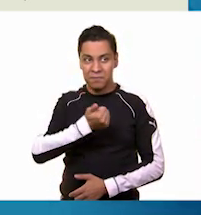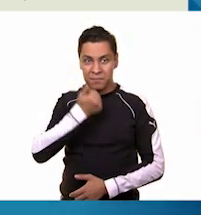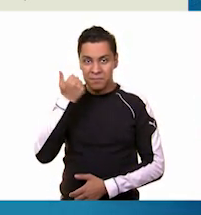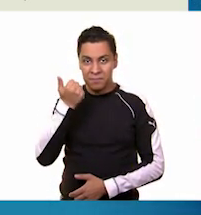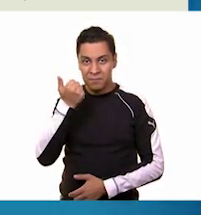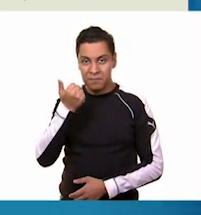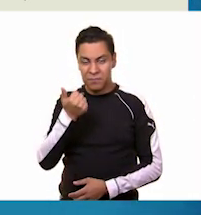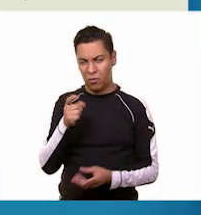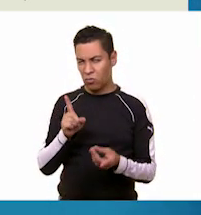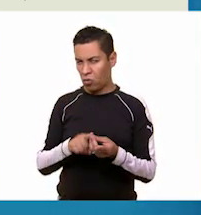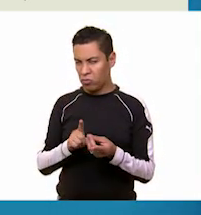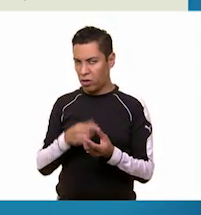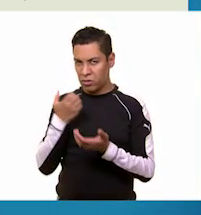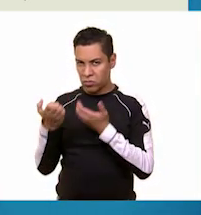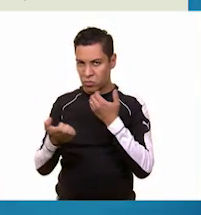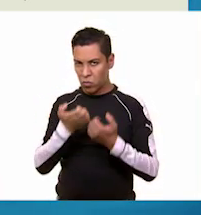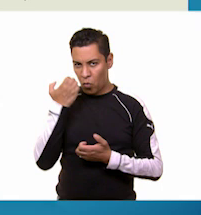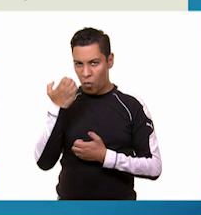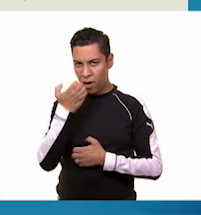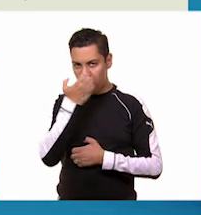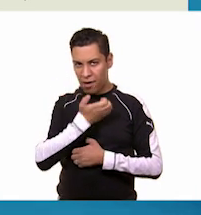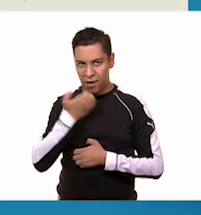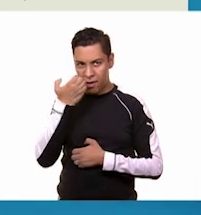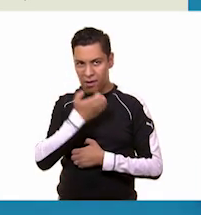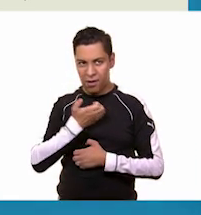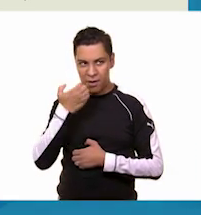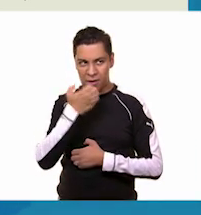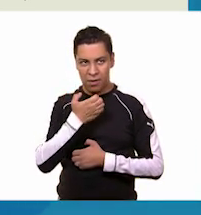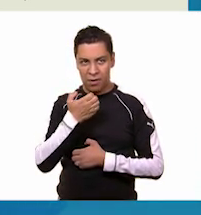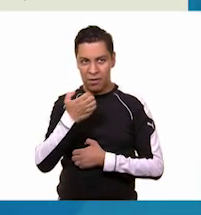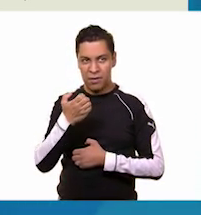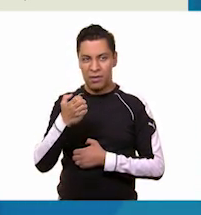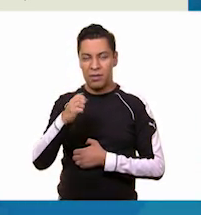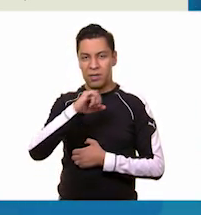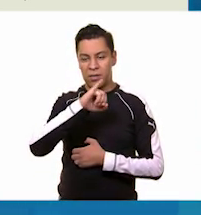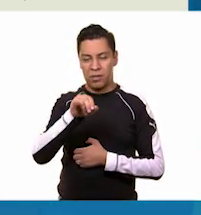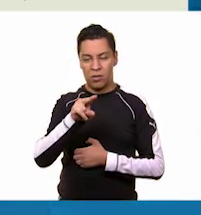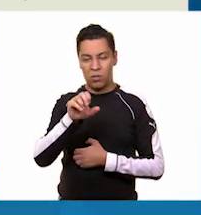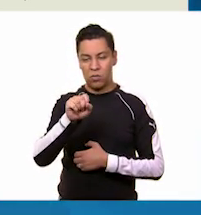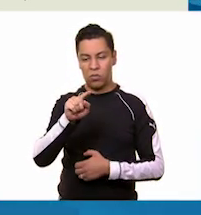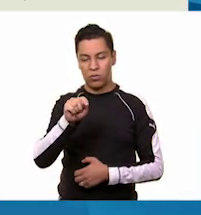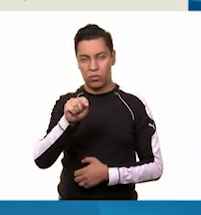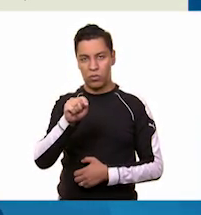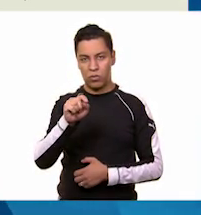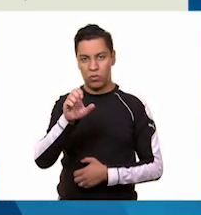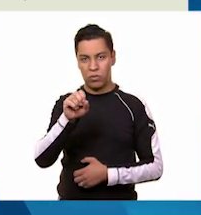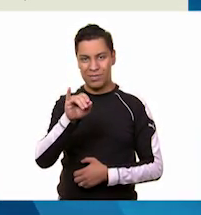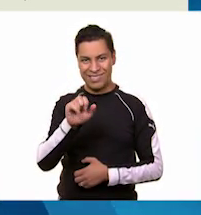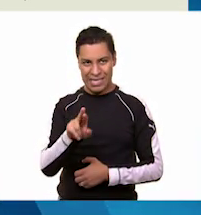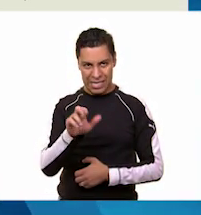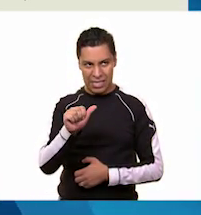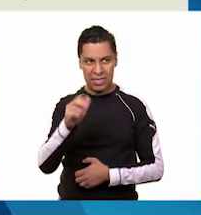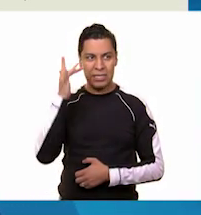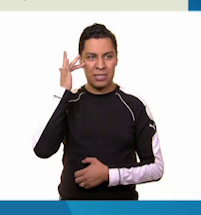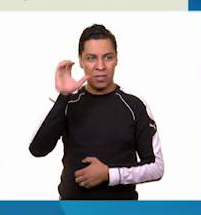que este hecho sucedió en San Luis Potosí y que el niño ganó la Olimpiada del